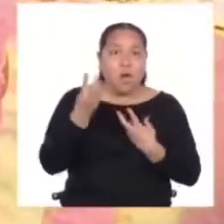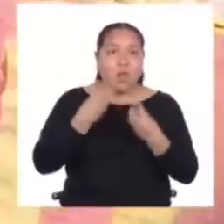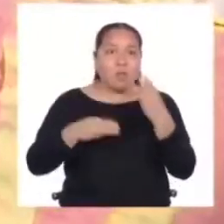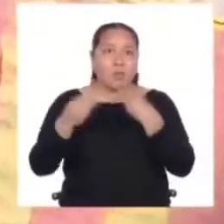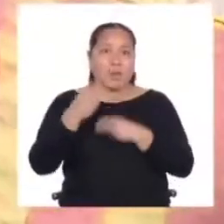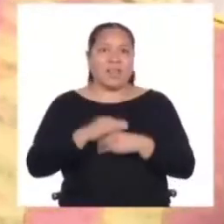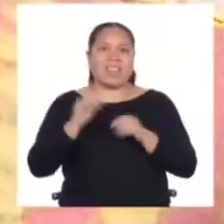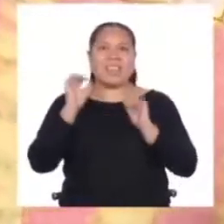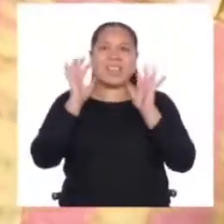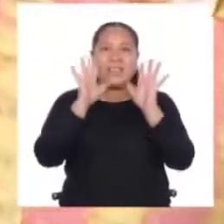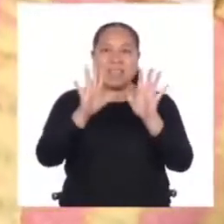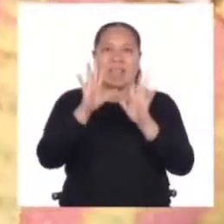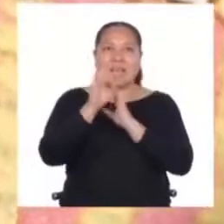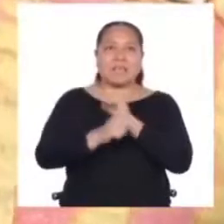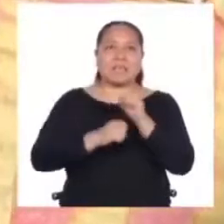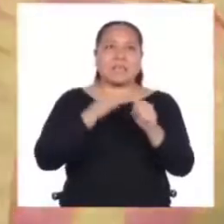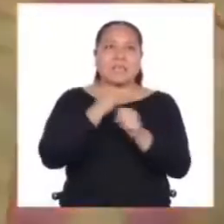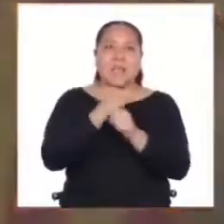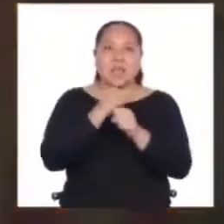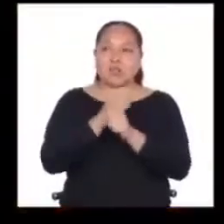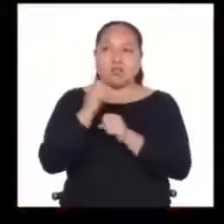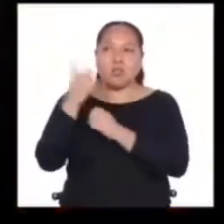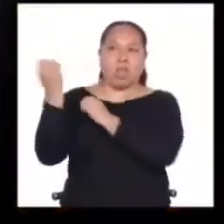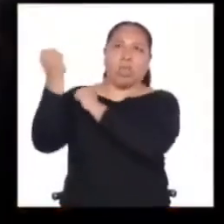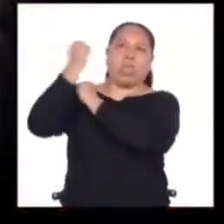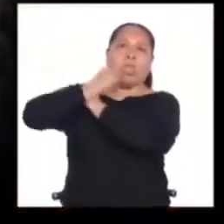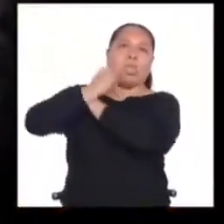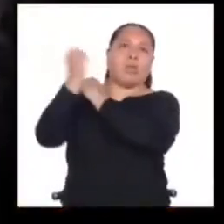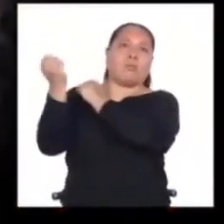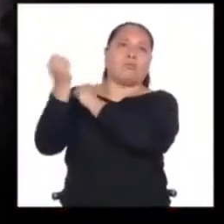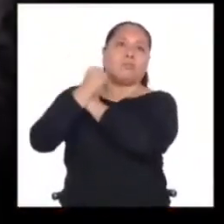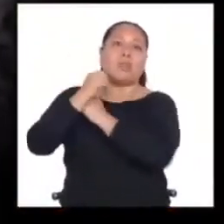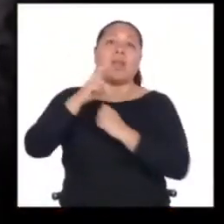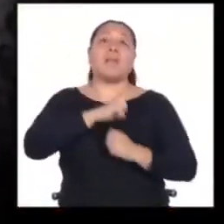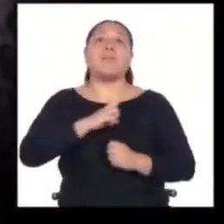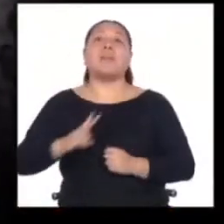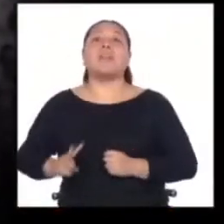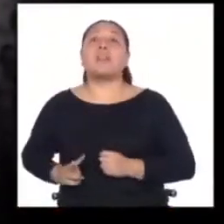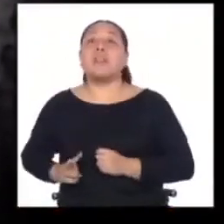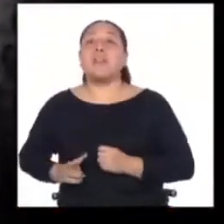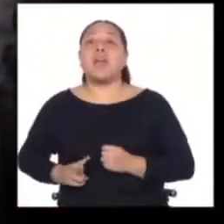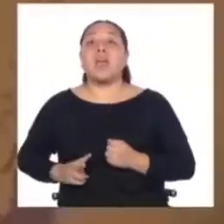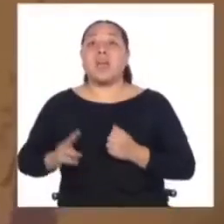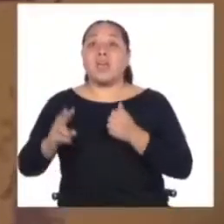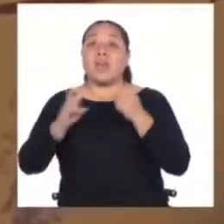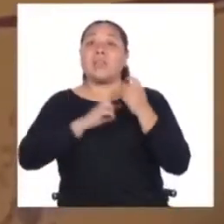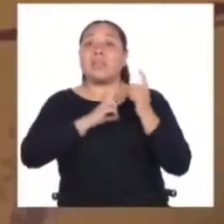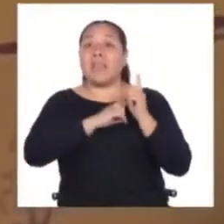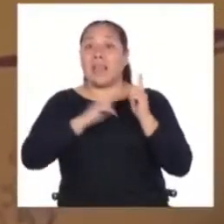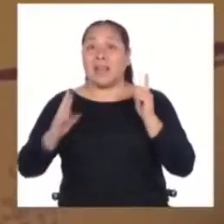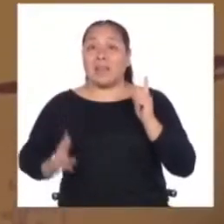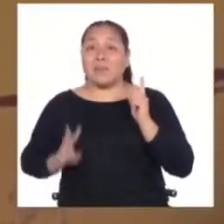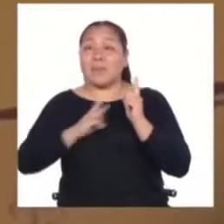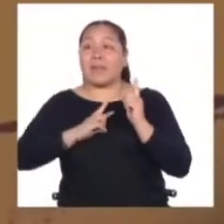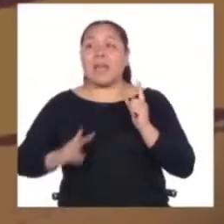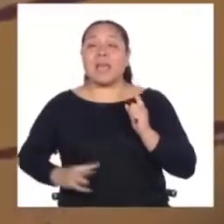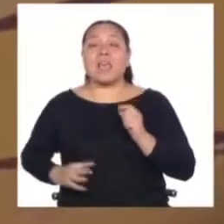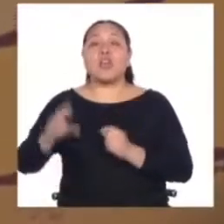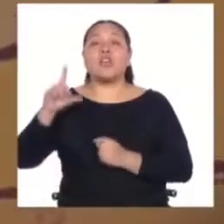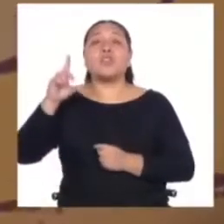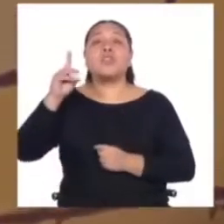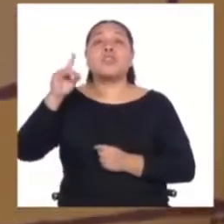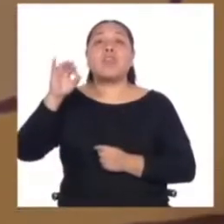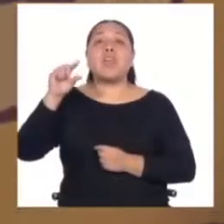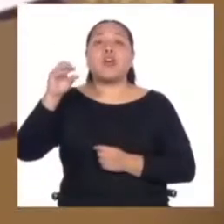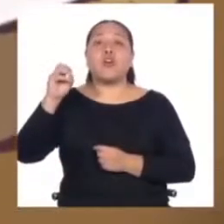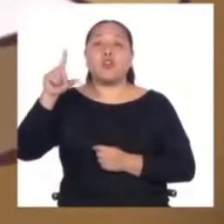años mantuvo esa postura sin ser derrotado por el virrey Diego López de Zúñiga. Lo importante de